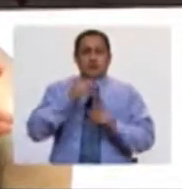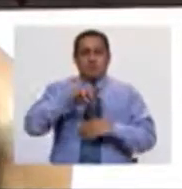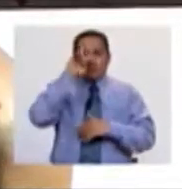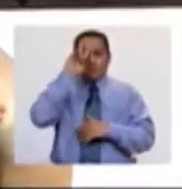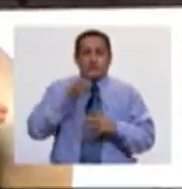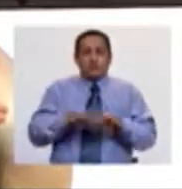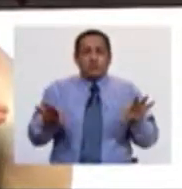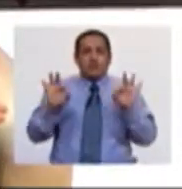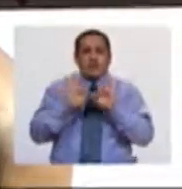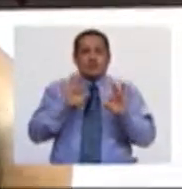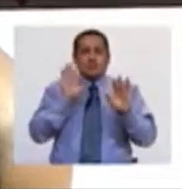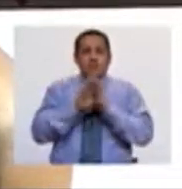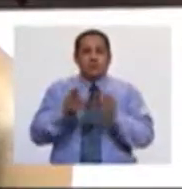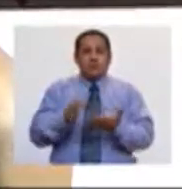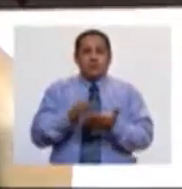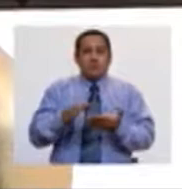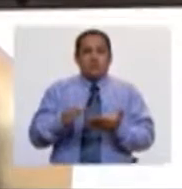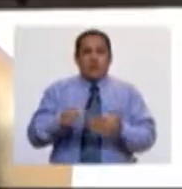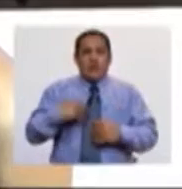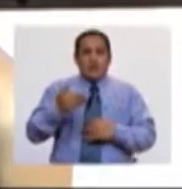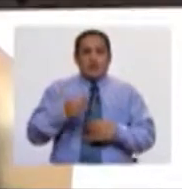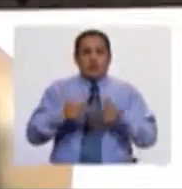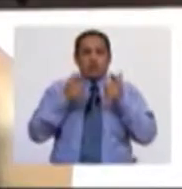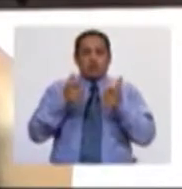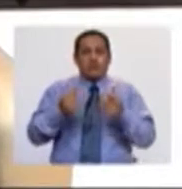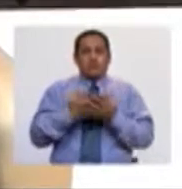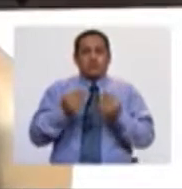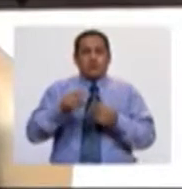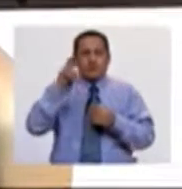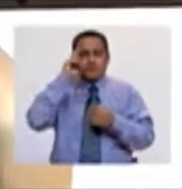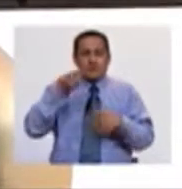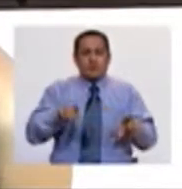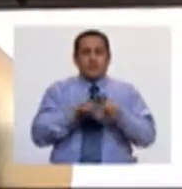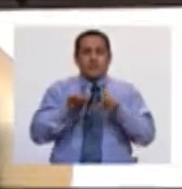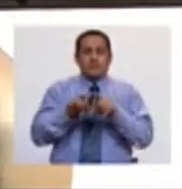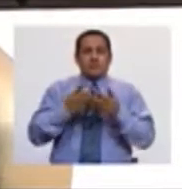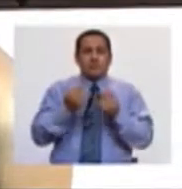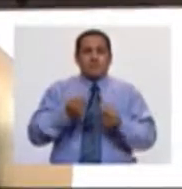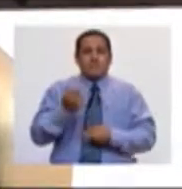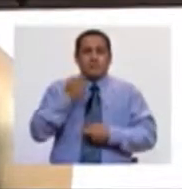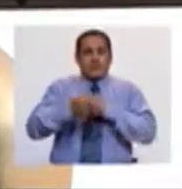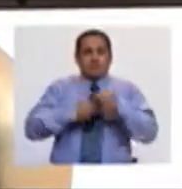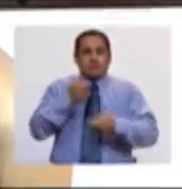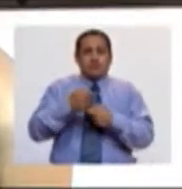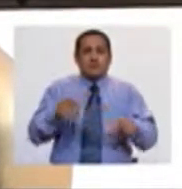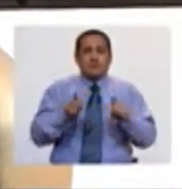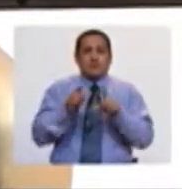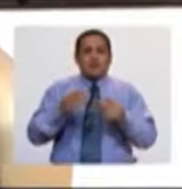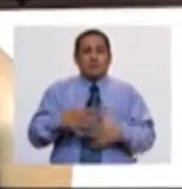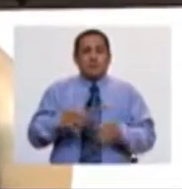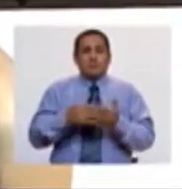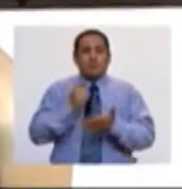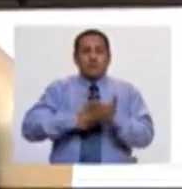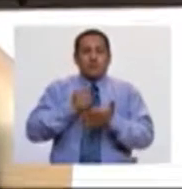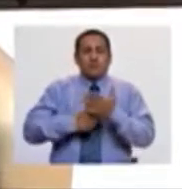del país, es fundamental. Si hay seguridad, hay confianza. Si hay confianza, hay inversión. Si hay inversión, hay impuestos.